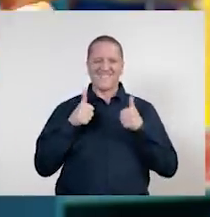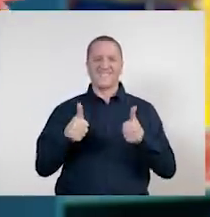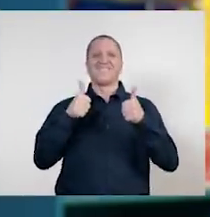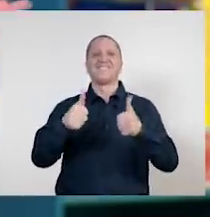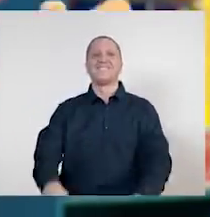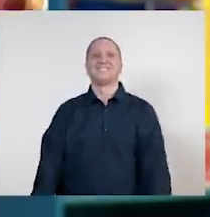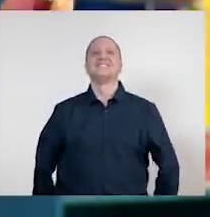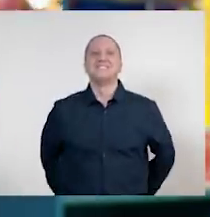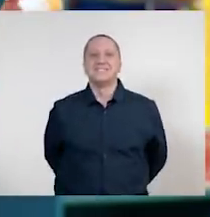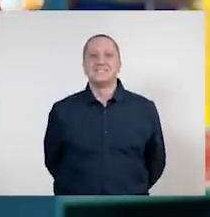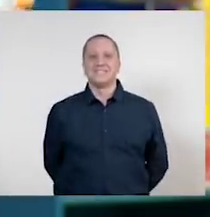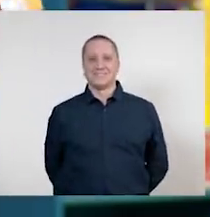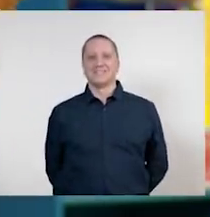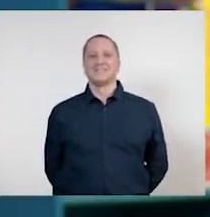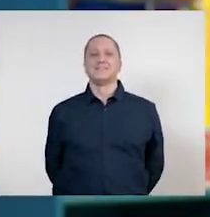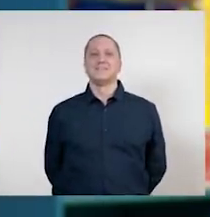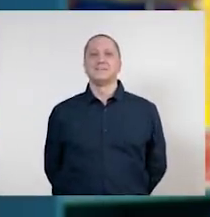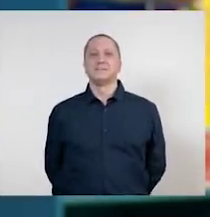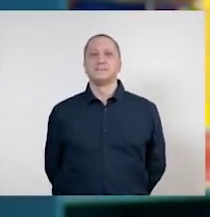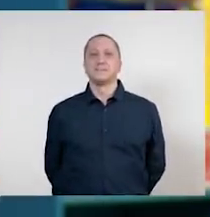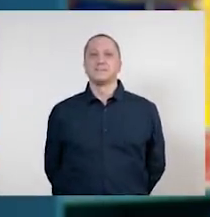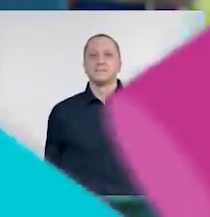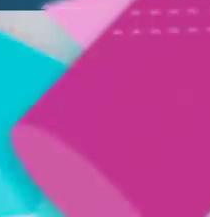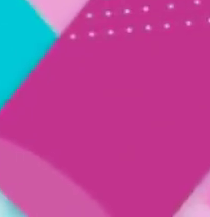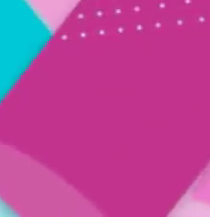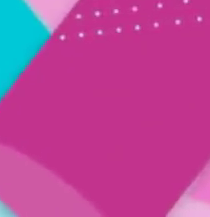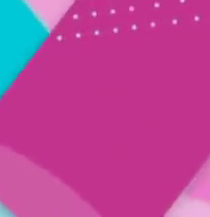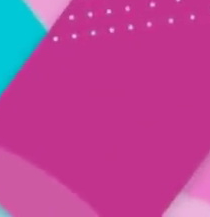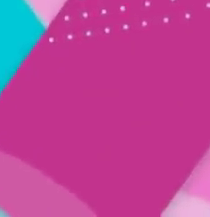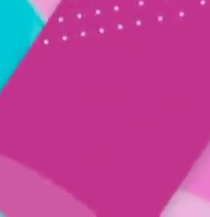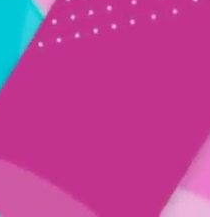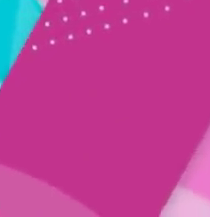¡Muy bien!